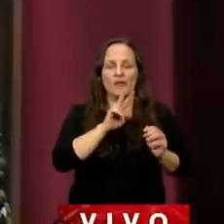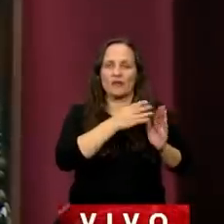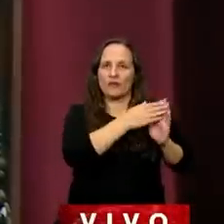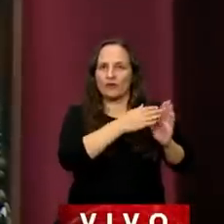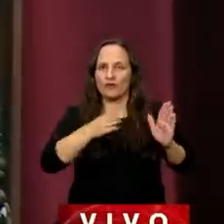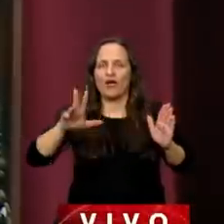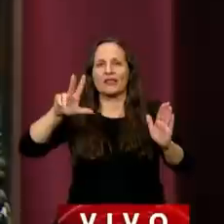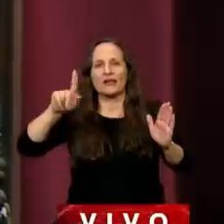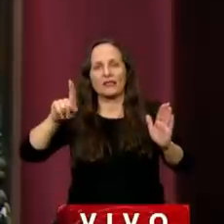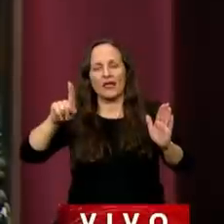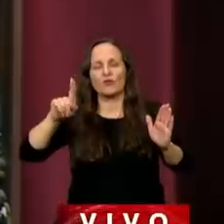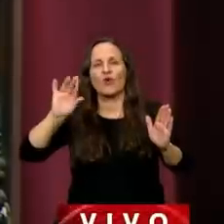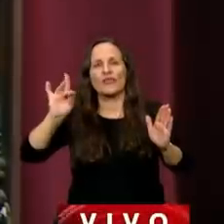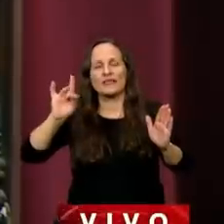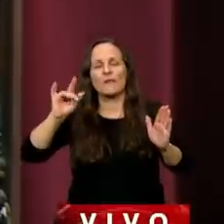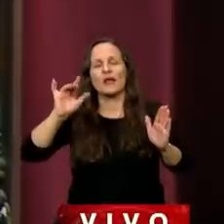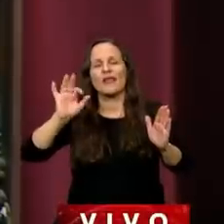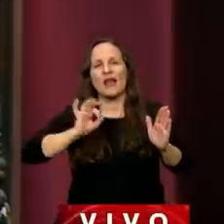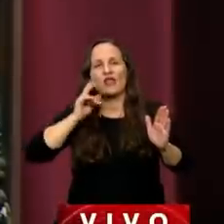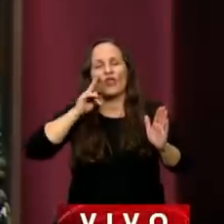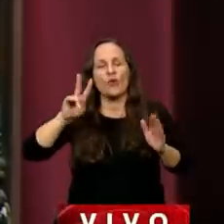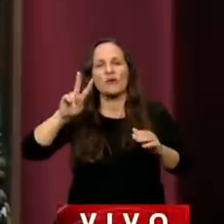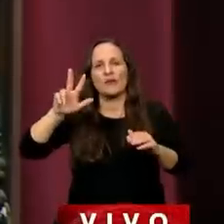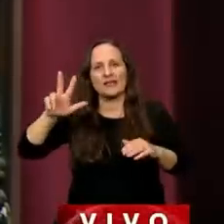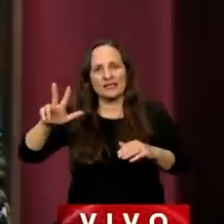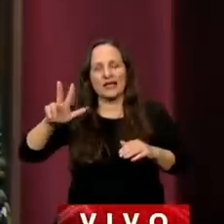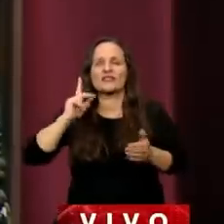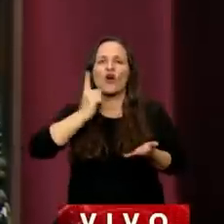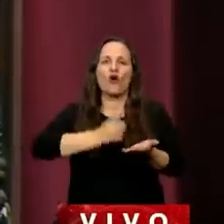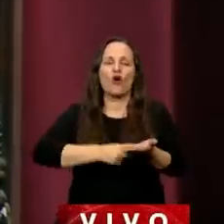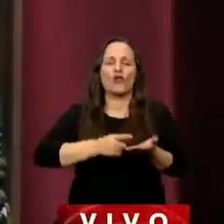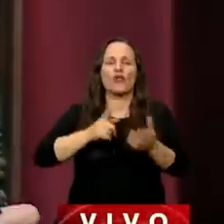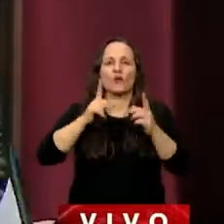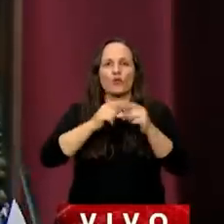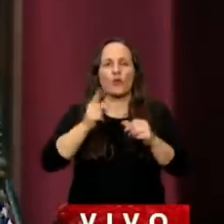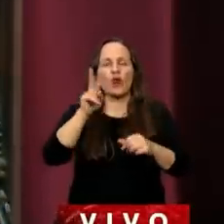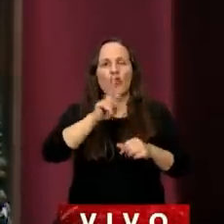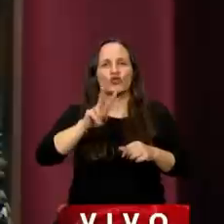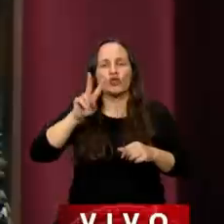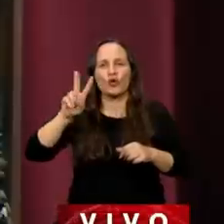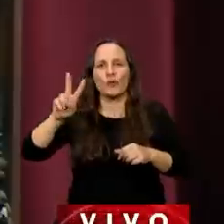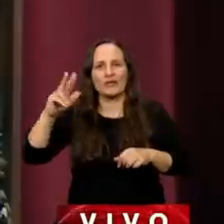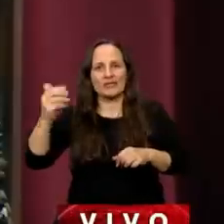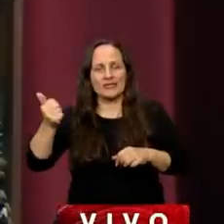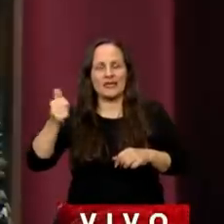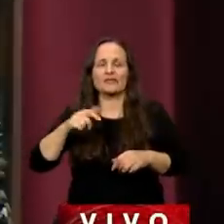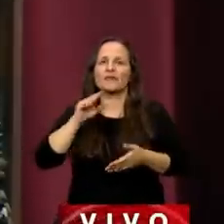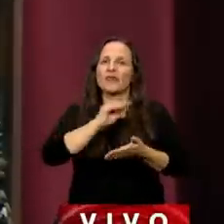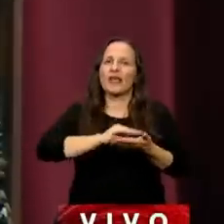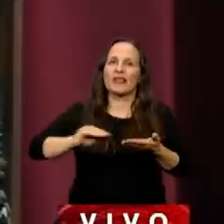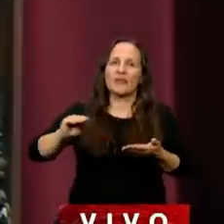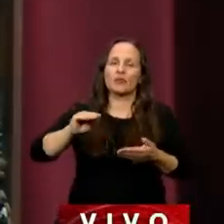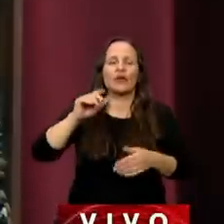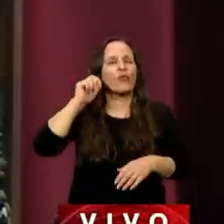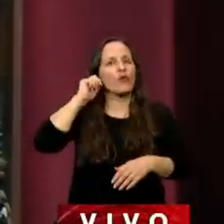de diciembre del 2023. Orden del día número 226. En uso de la palabra, el diputado